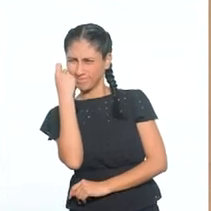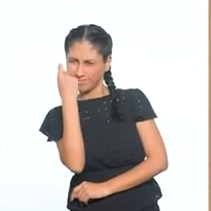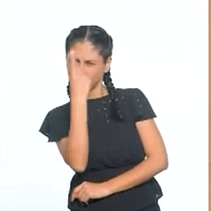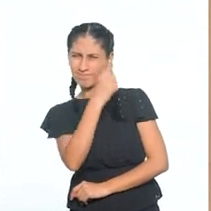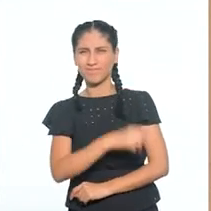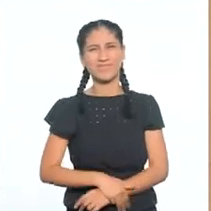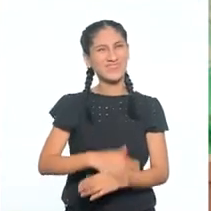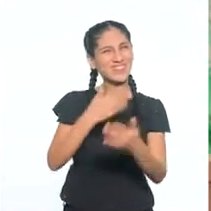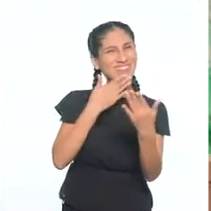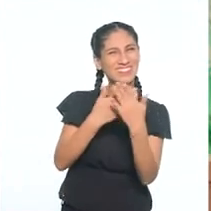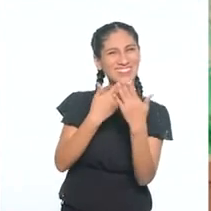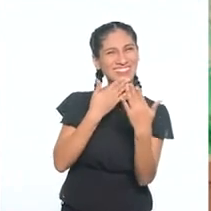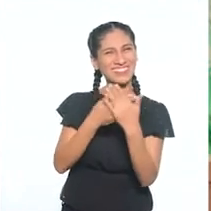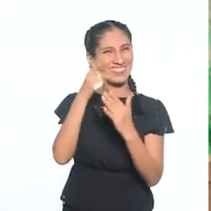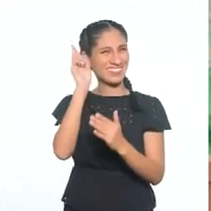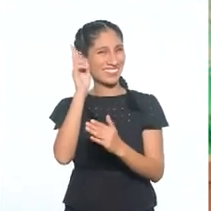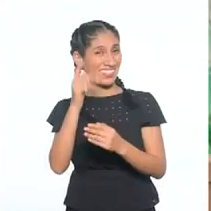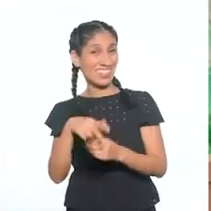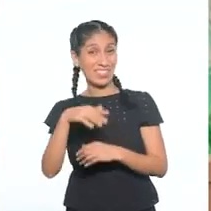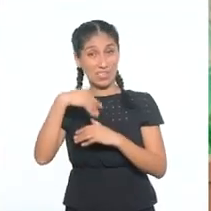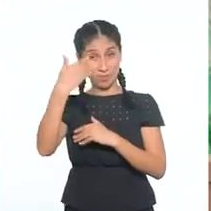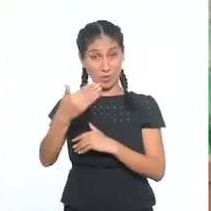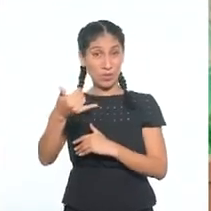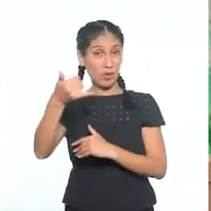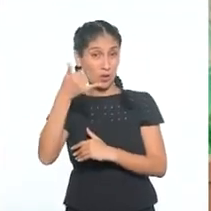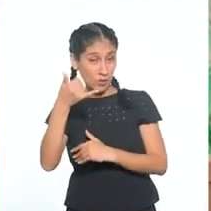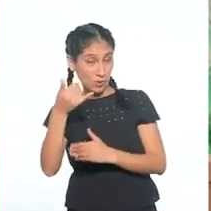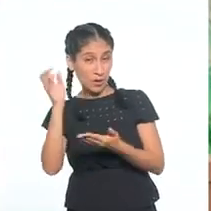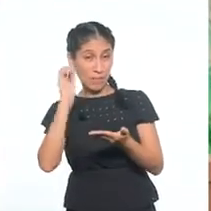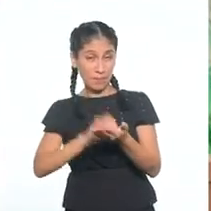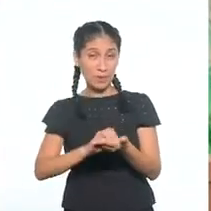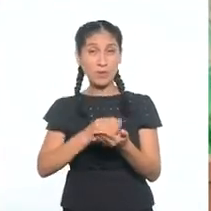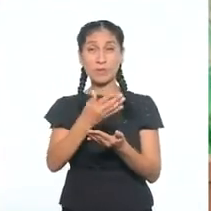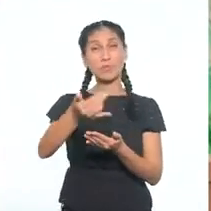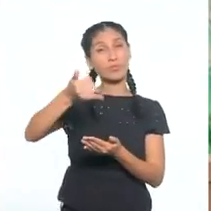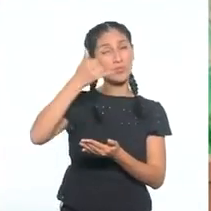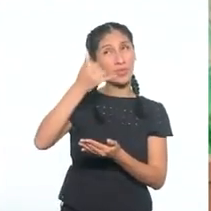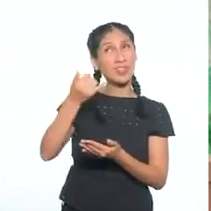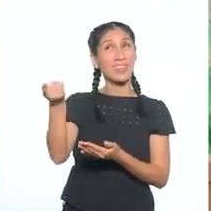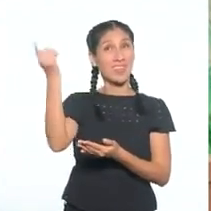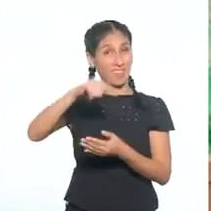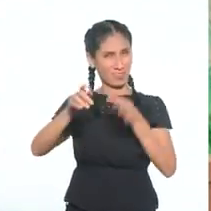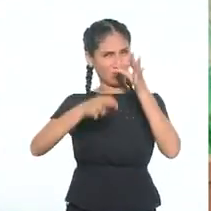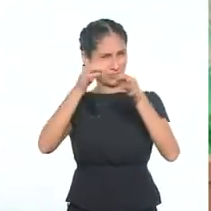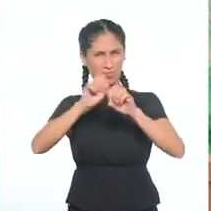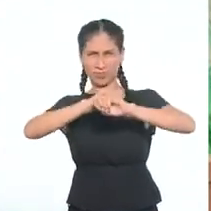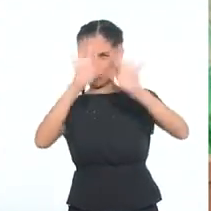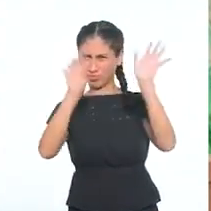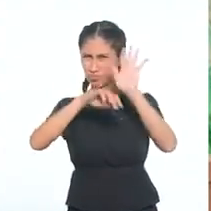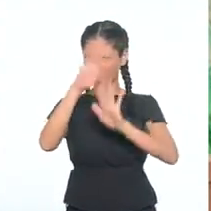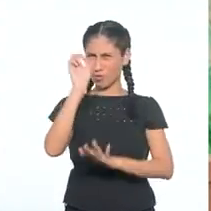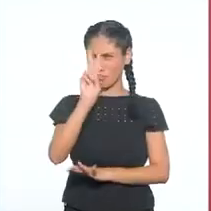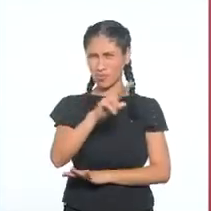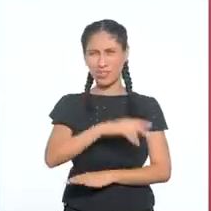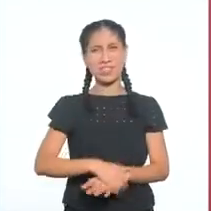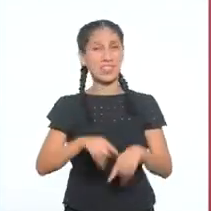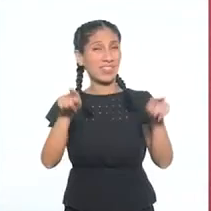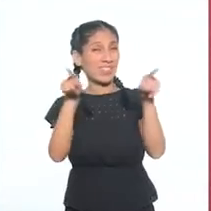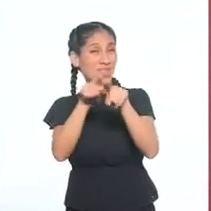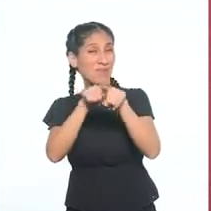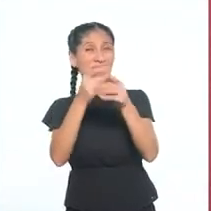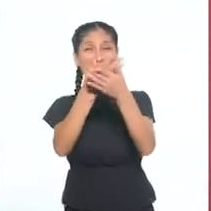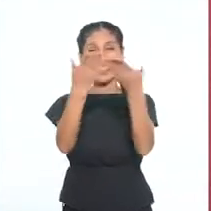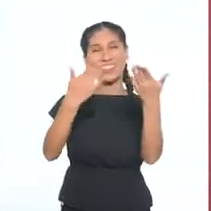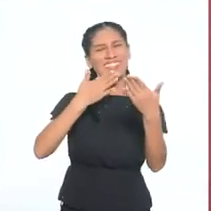perfección muchas gracias profesor lo llamamos para que nos aclare unas dudas y terminó explicando los dos estrategias más y a